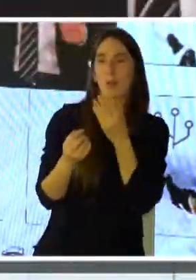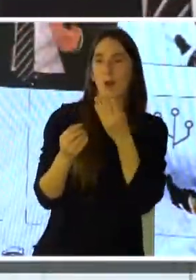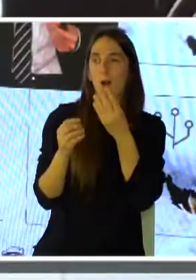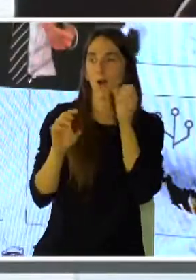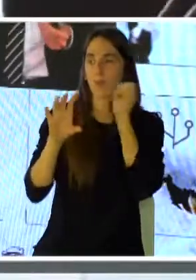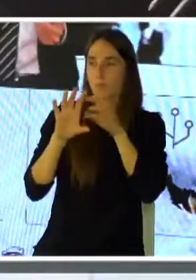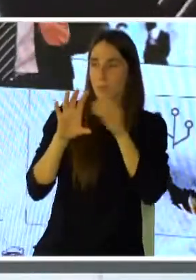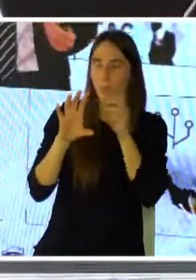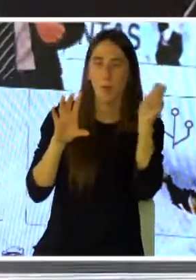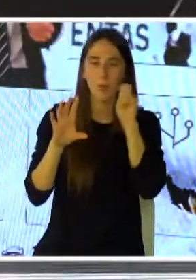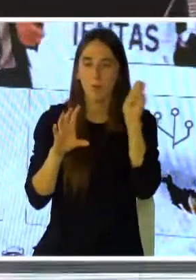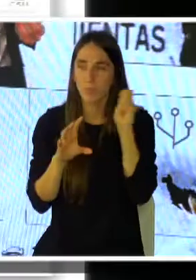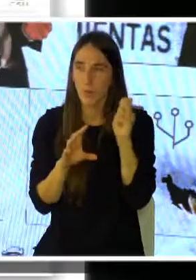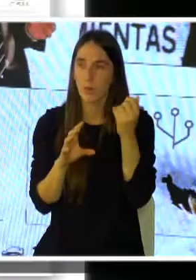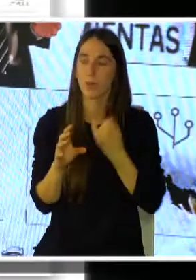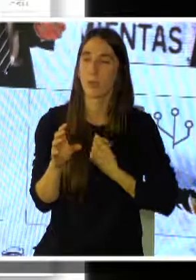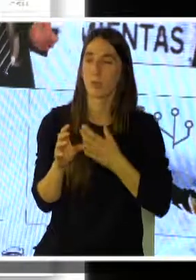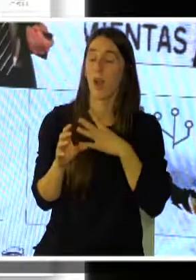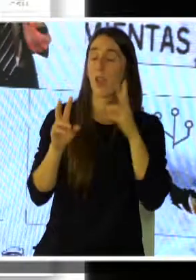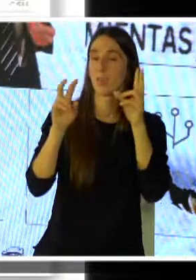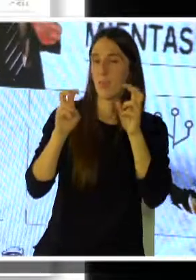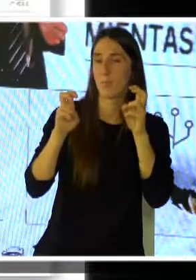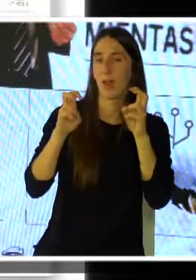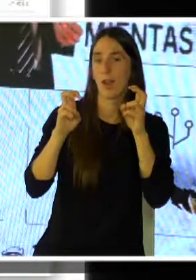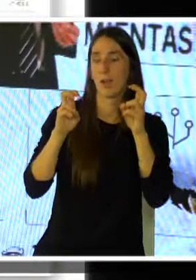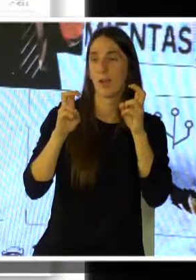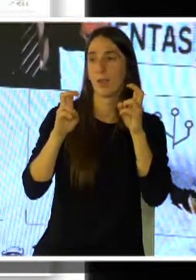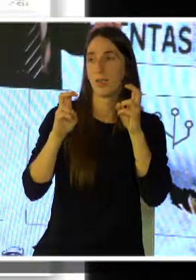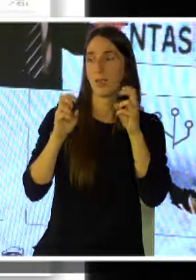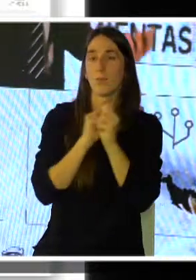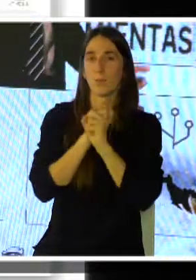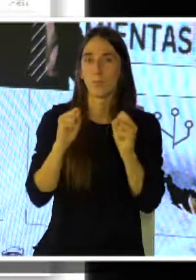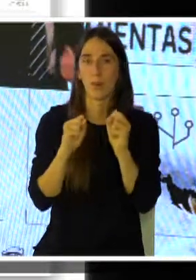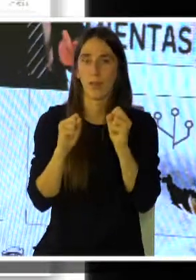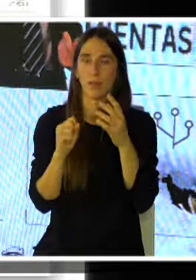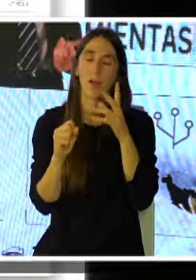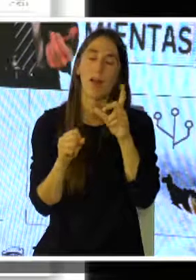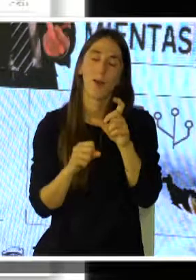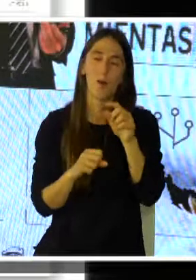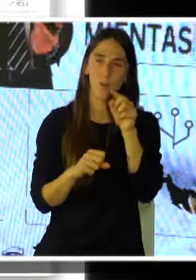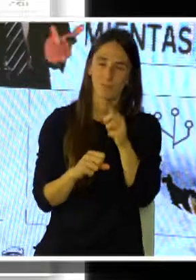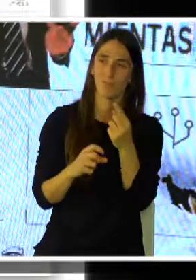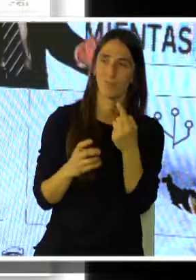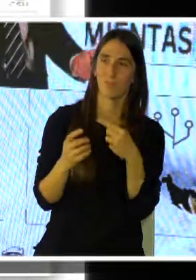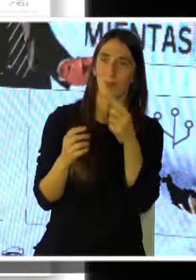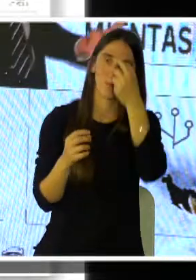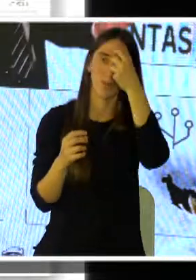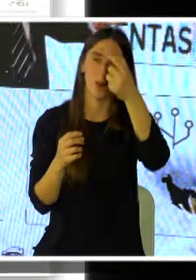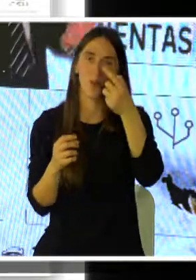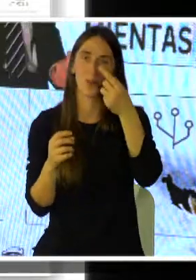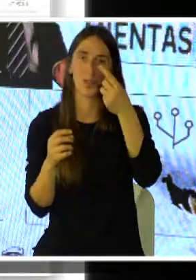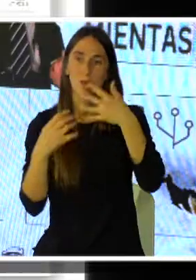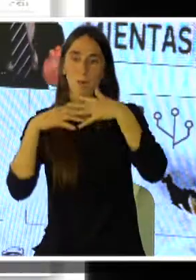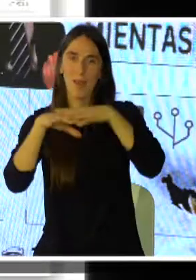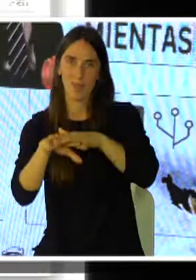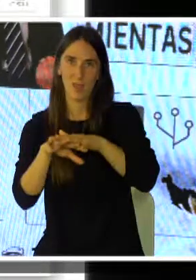fondos públicos, como decía Carlos, hay algunos temas que quizás se pueden quedar de maduros y que utilizamos la tecnología para